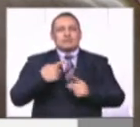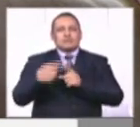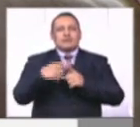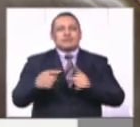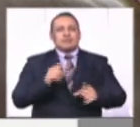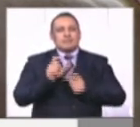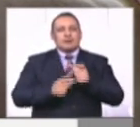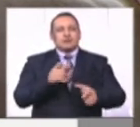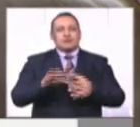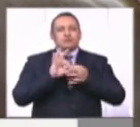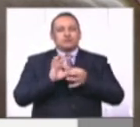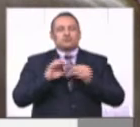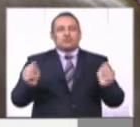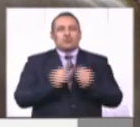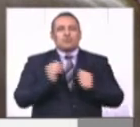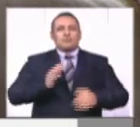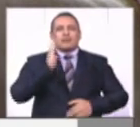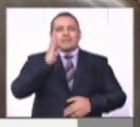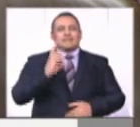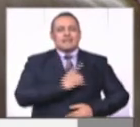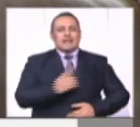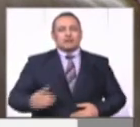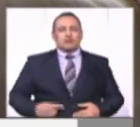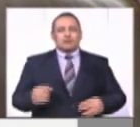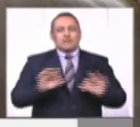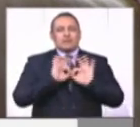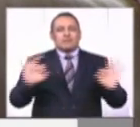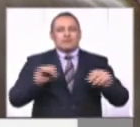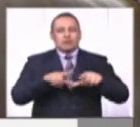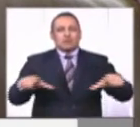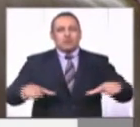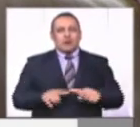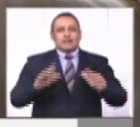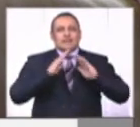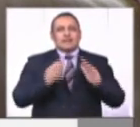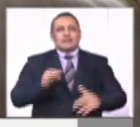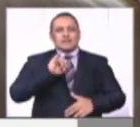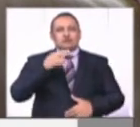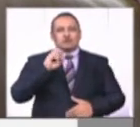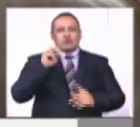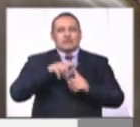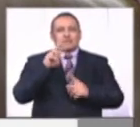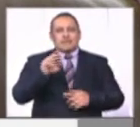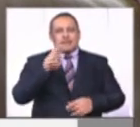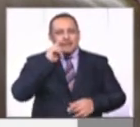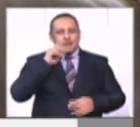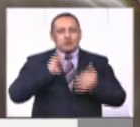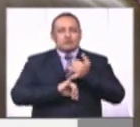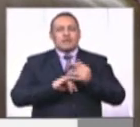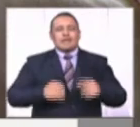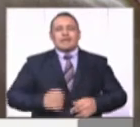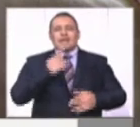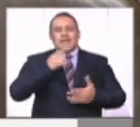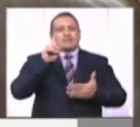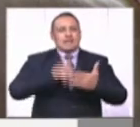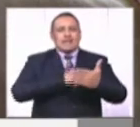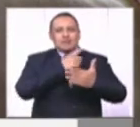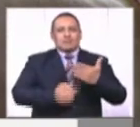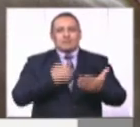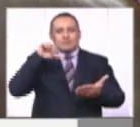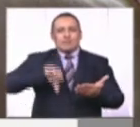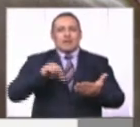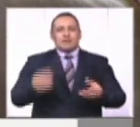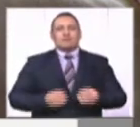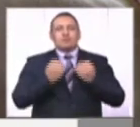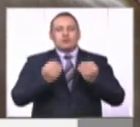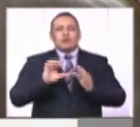allegados la designación del director de saneamiento Urbano Jonathan Jorge Ríos Morales fue irregular